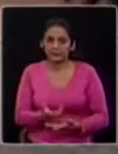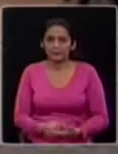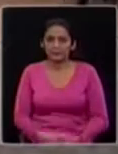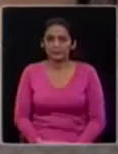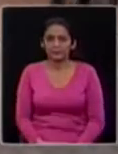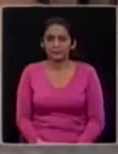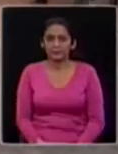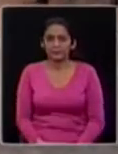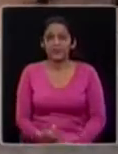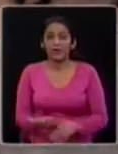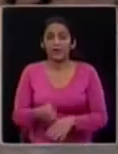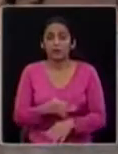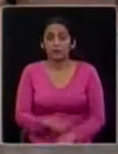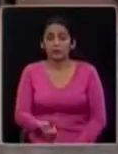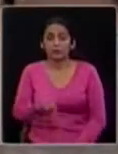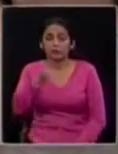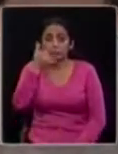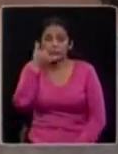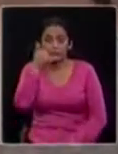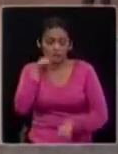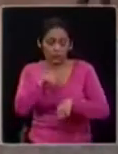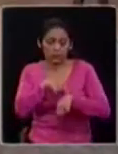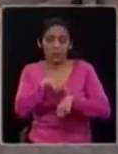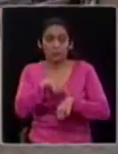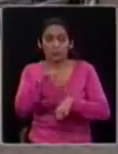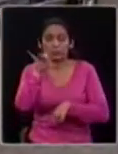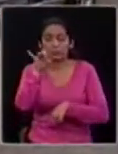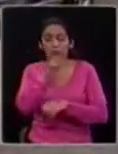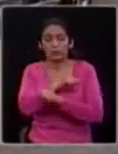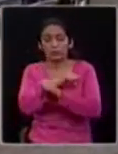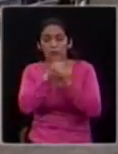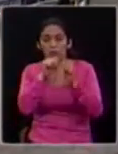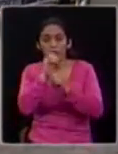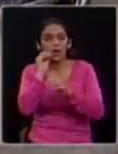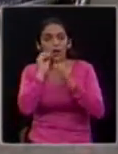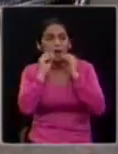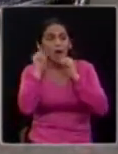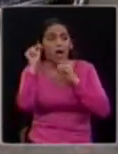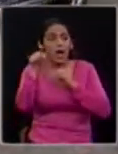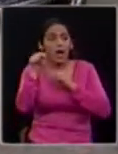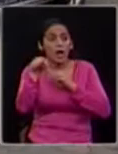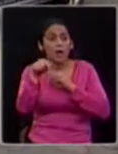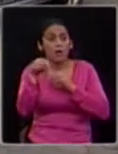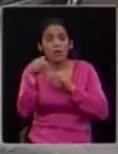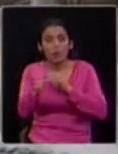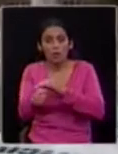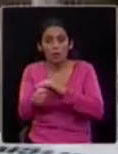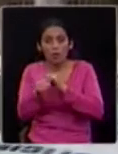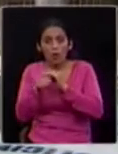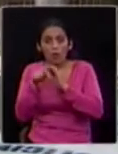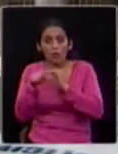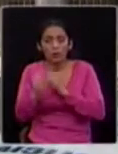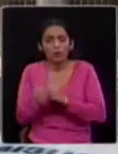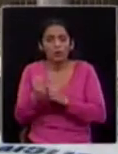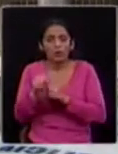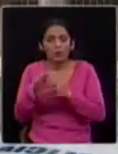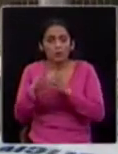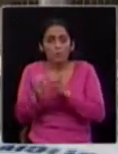Una llamada telefónica realizada a las 8 de la mañana alertó sobre la supuesta bomba instalada en la Corte de Justicia del